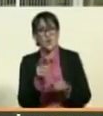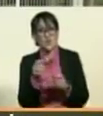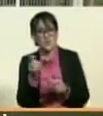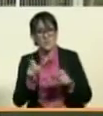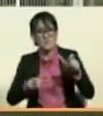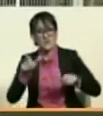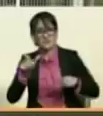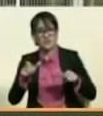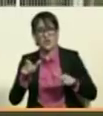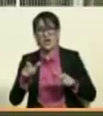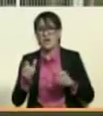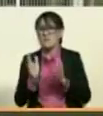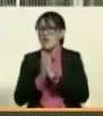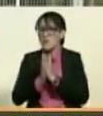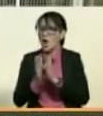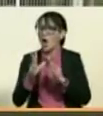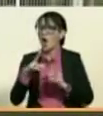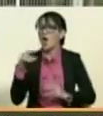llamando a la abstención,